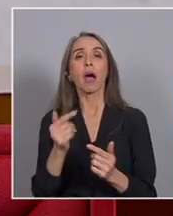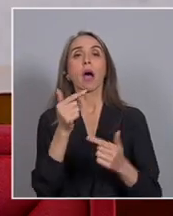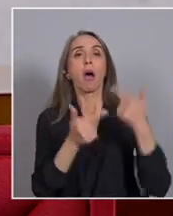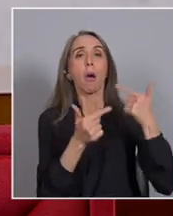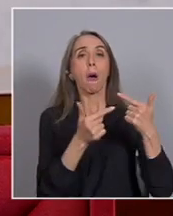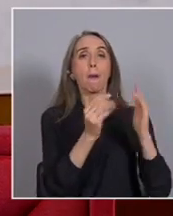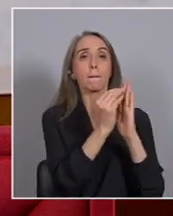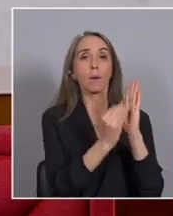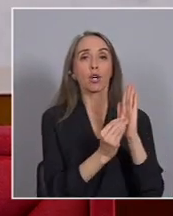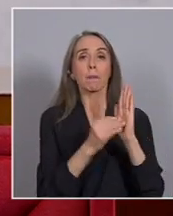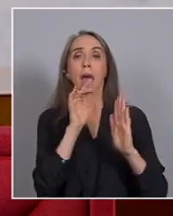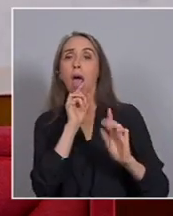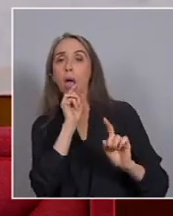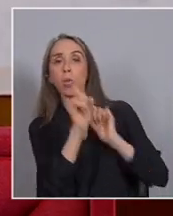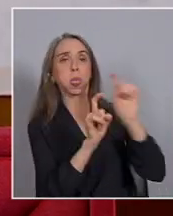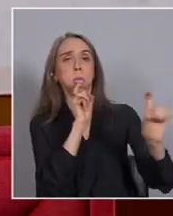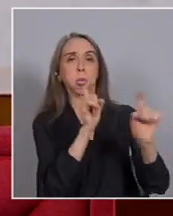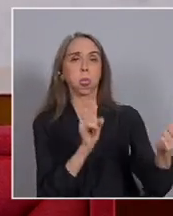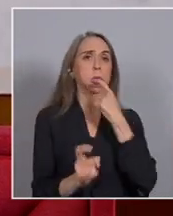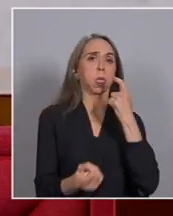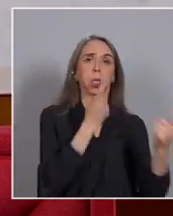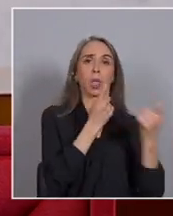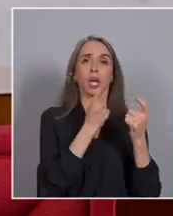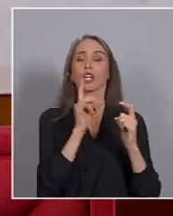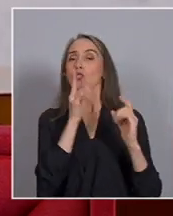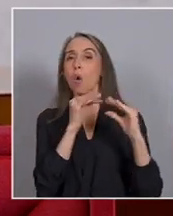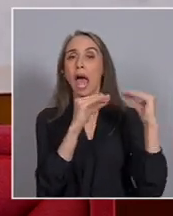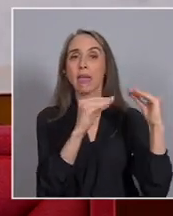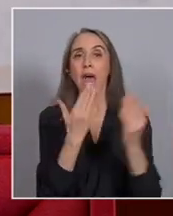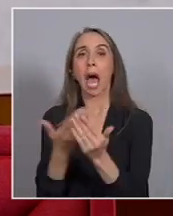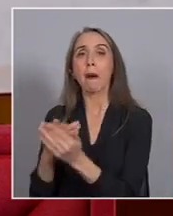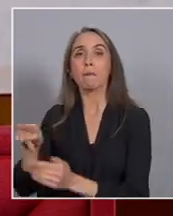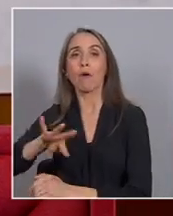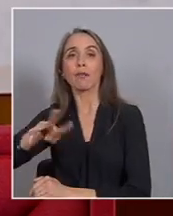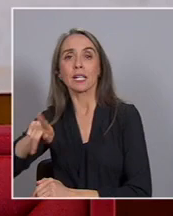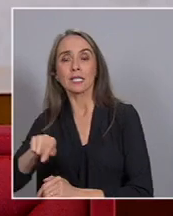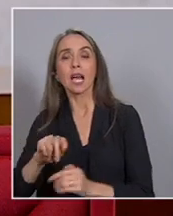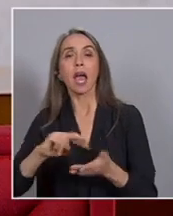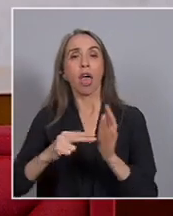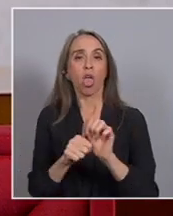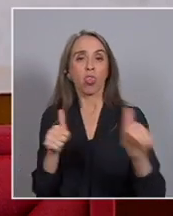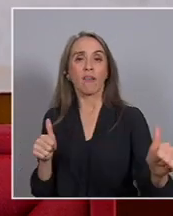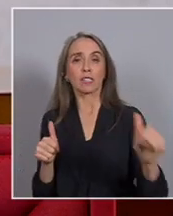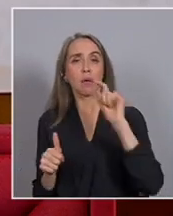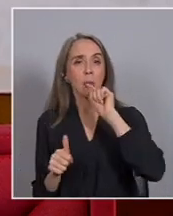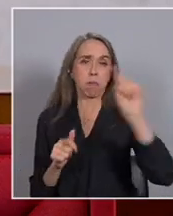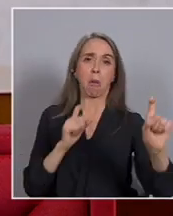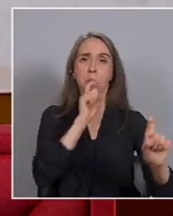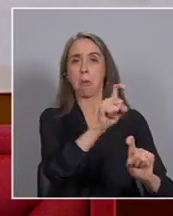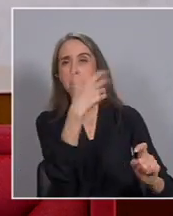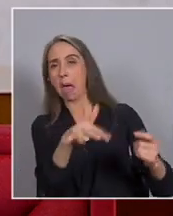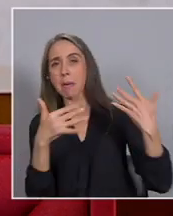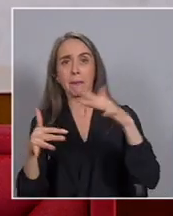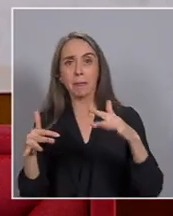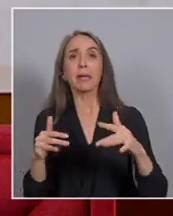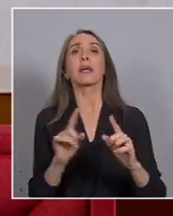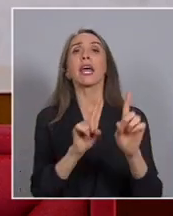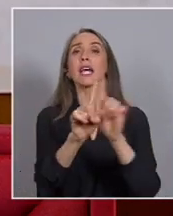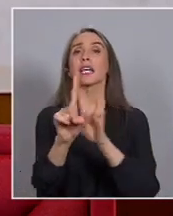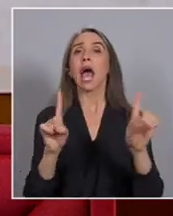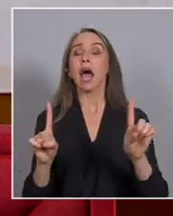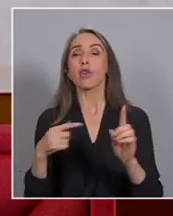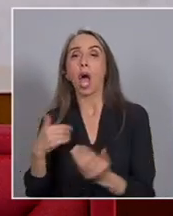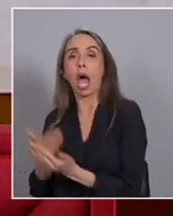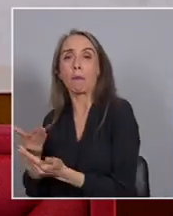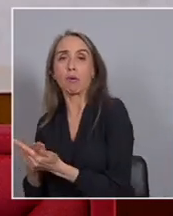política prima más el insulto que el diálogo, donde cunde la división y la descalificación y donde cada uno trata de